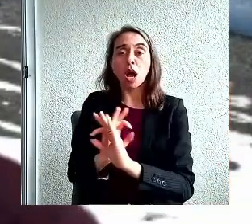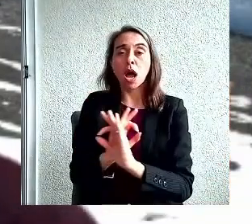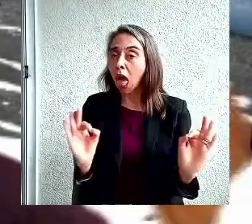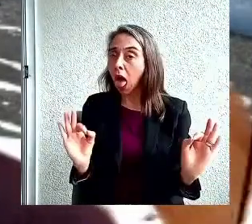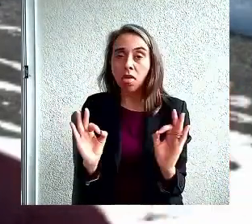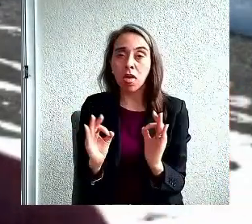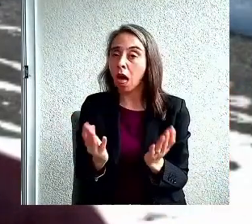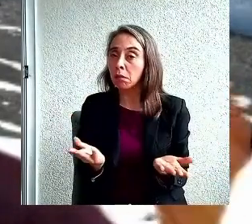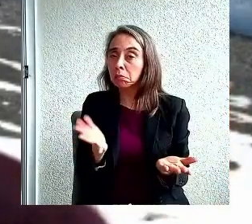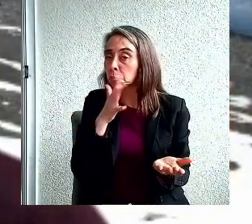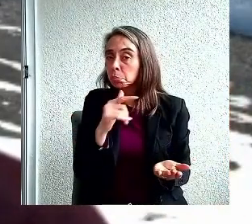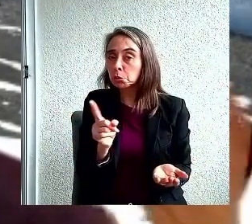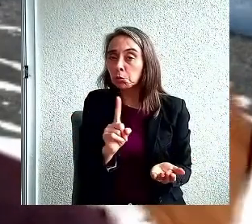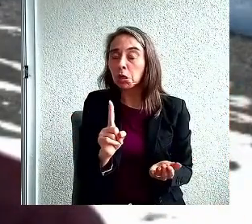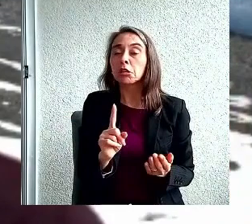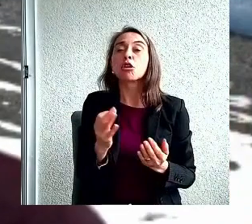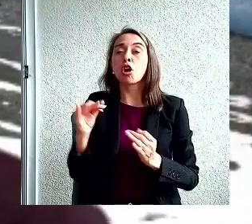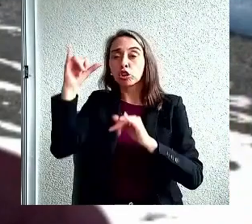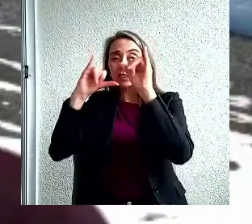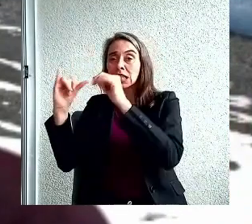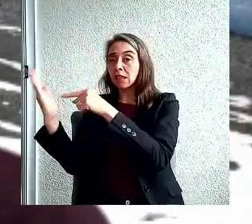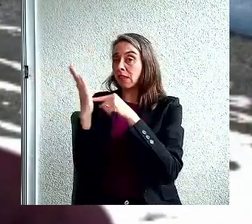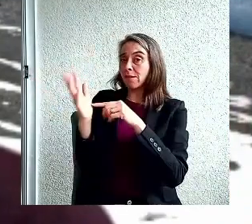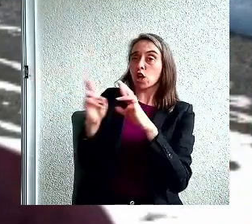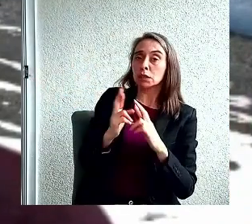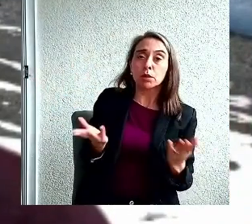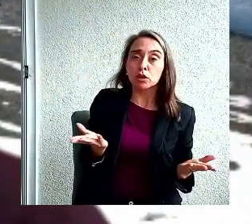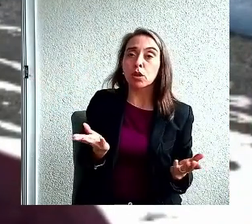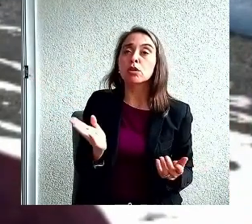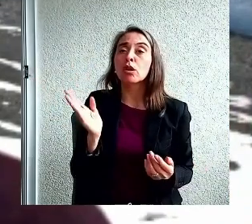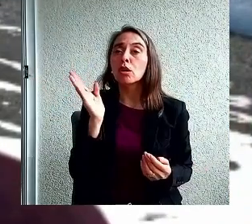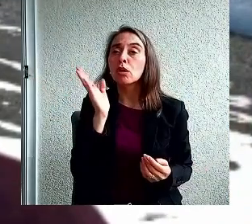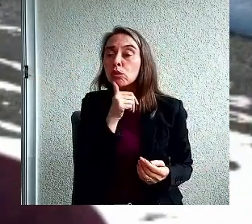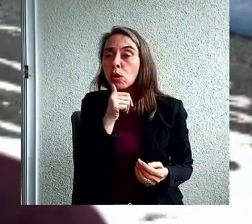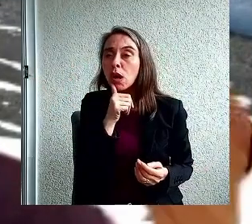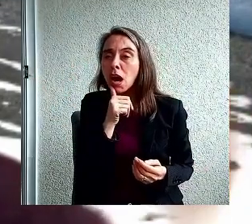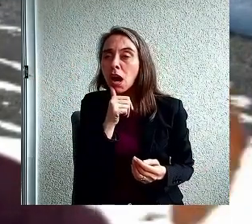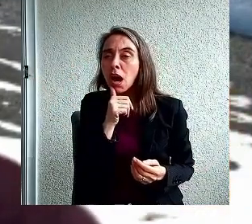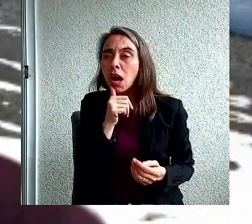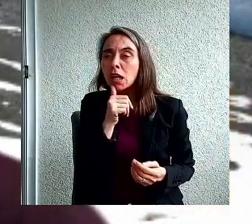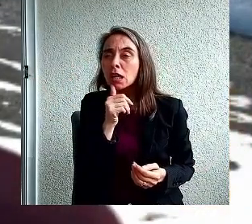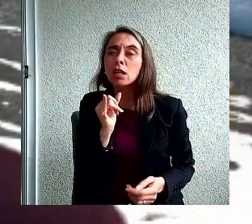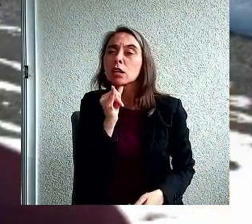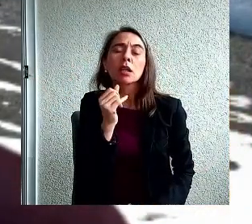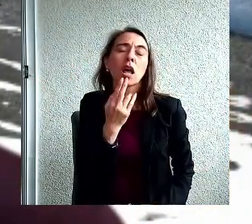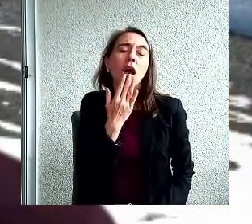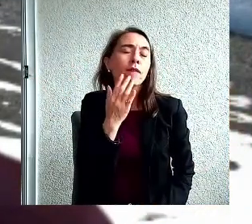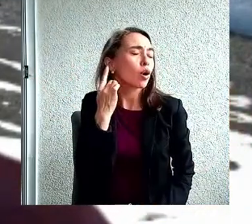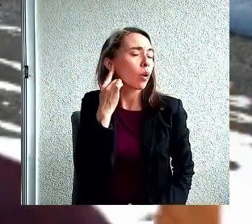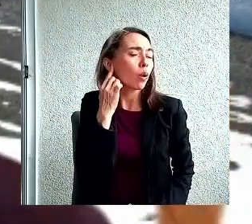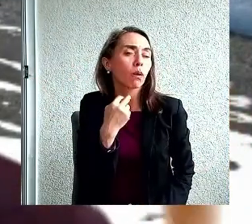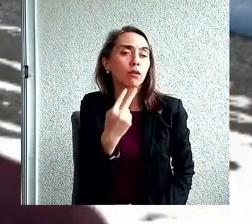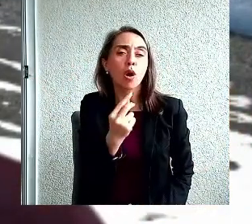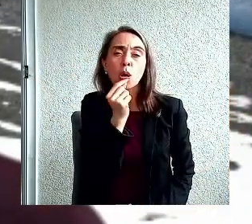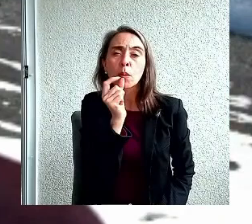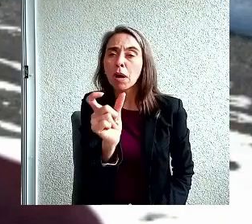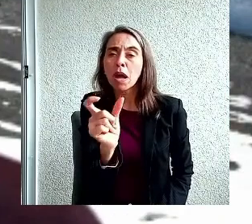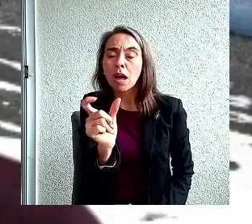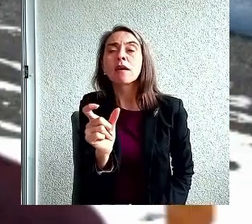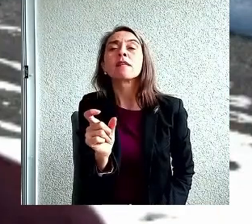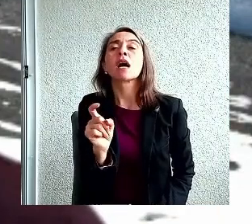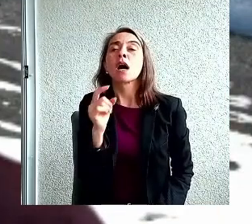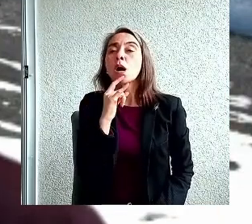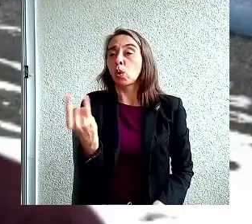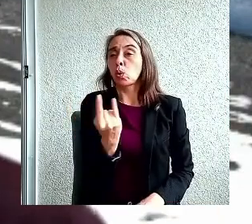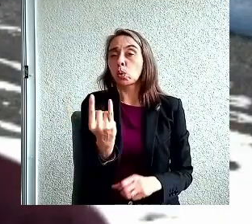Entonces, creo que es urgente el trabajo y creo que, honestamente, en la medida que más podamos resolver este tema del transporte,